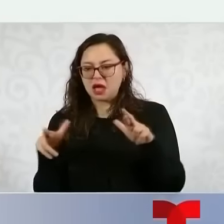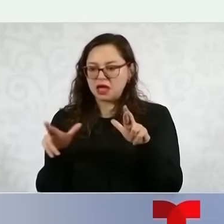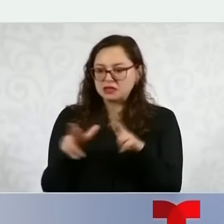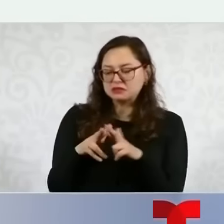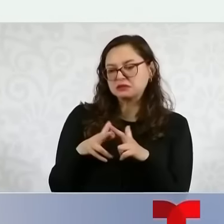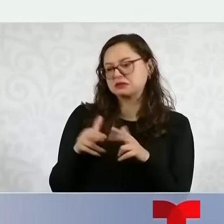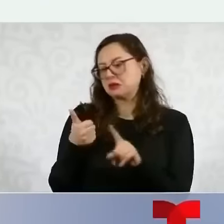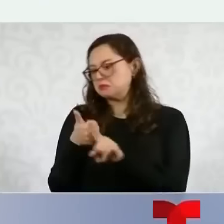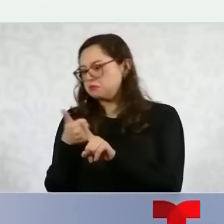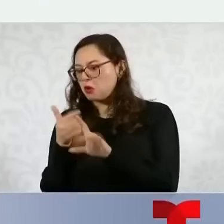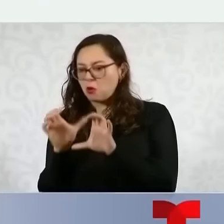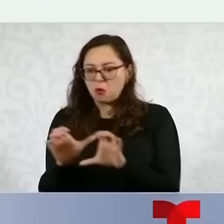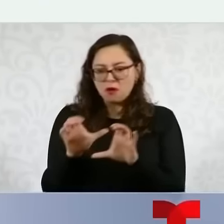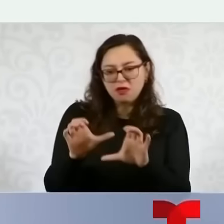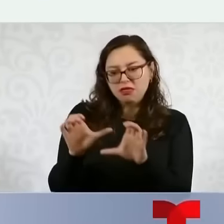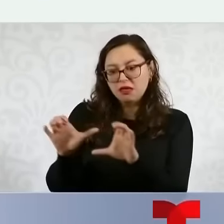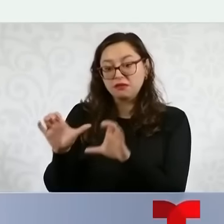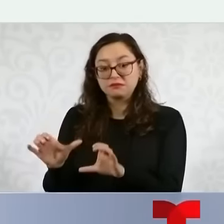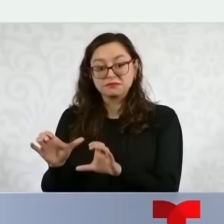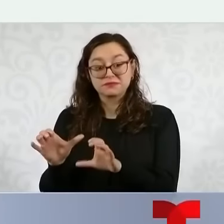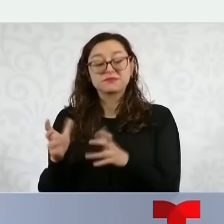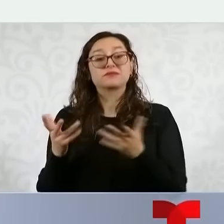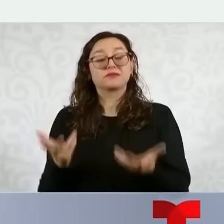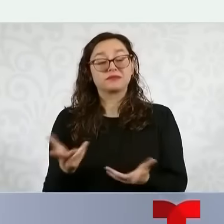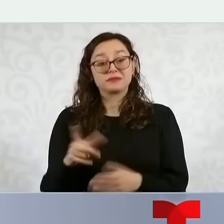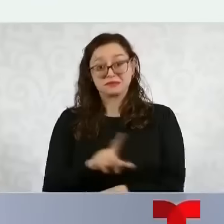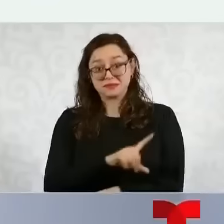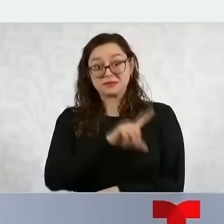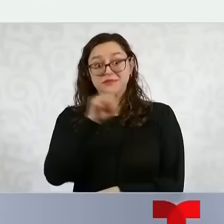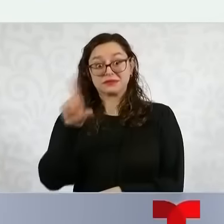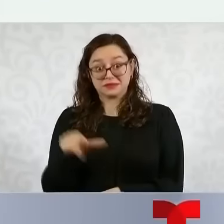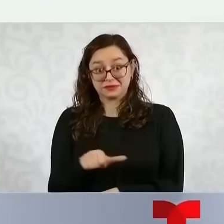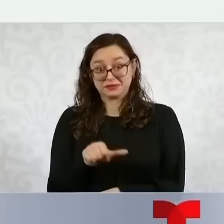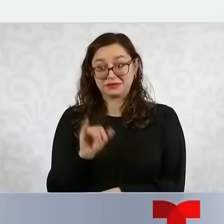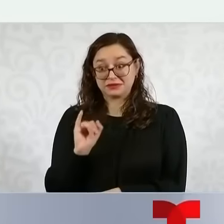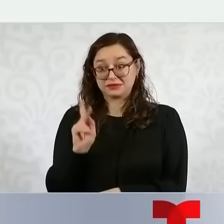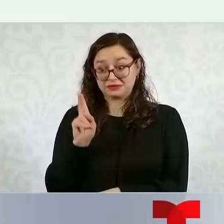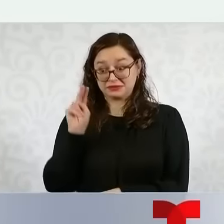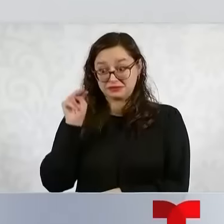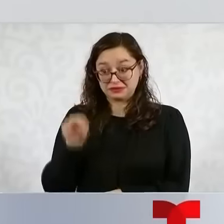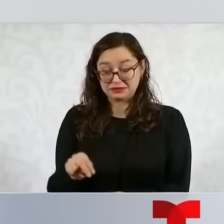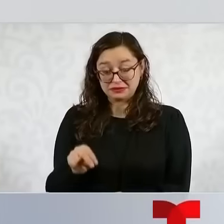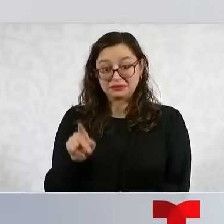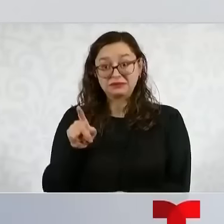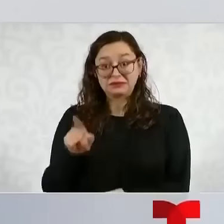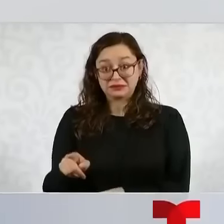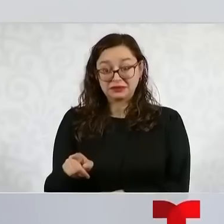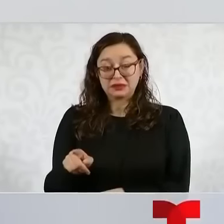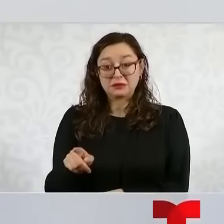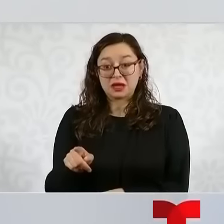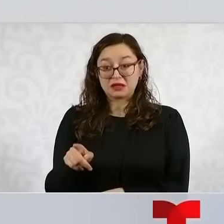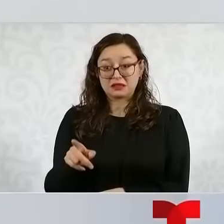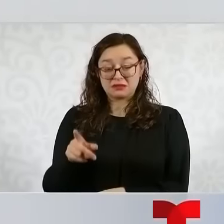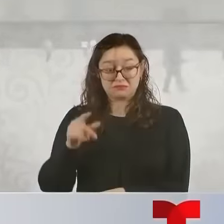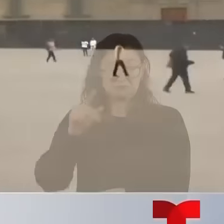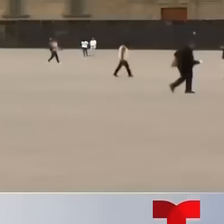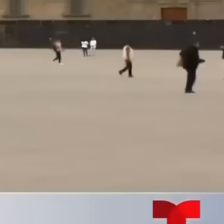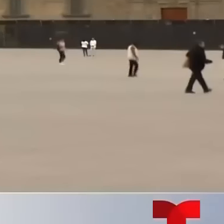Después fue expulsada del Politécnico Nacional por haber participado.